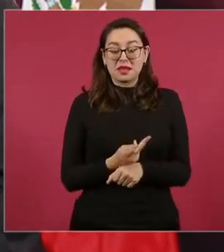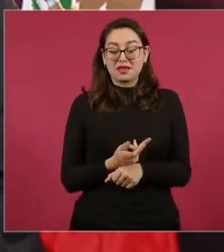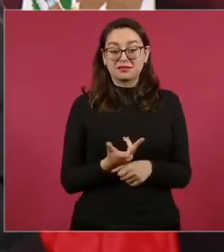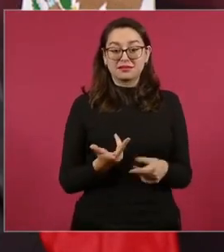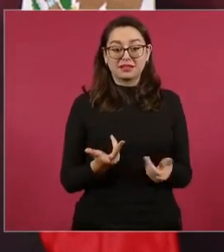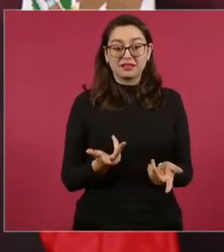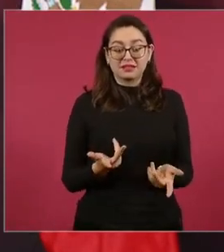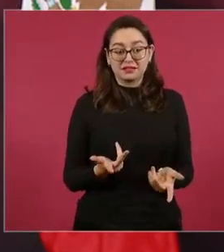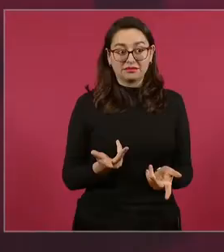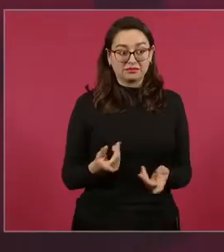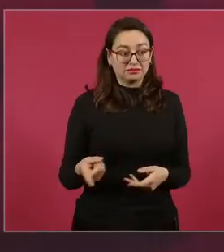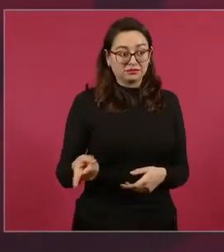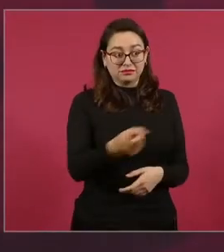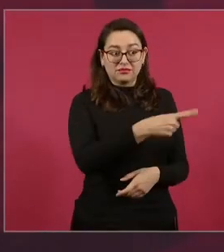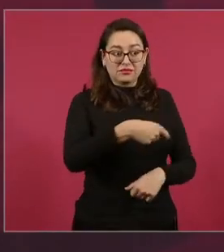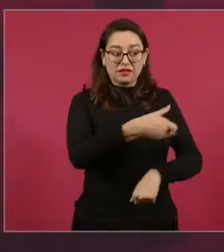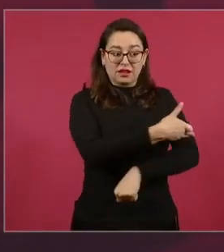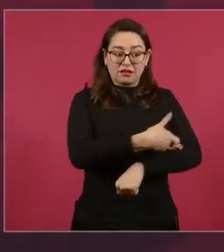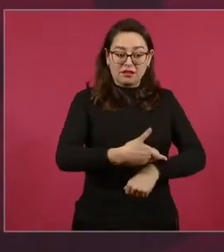de las víctimas.